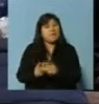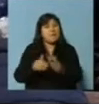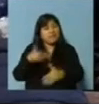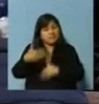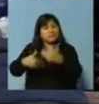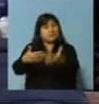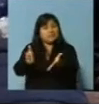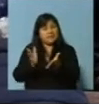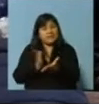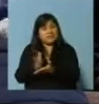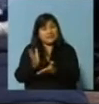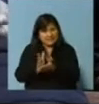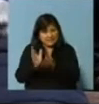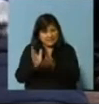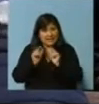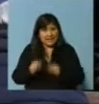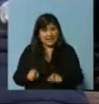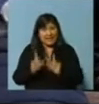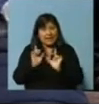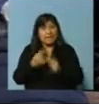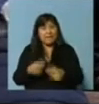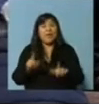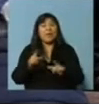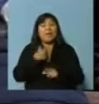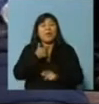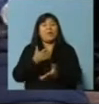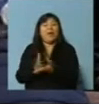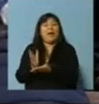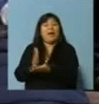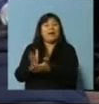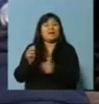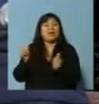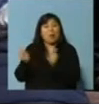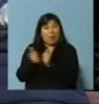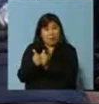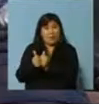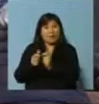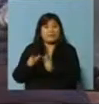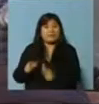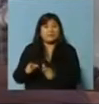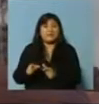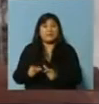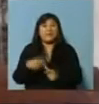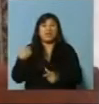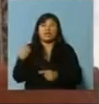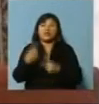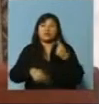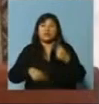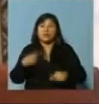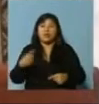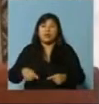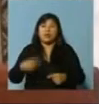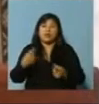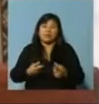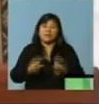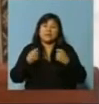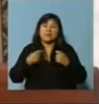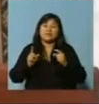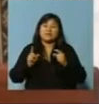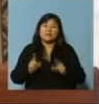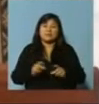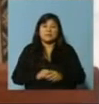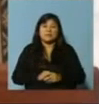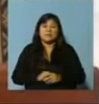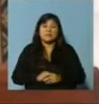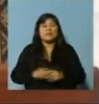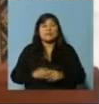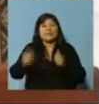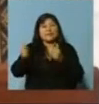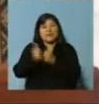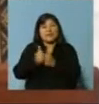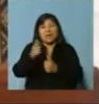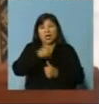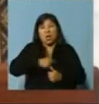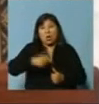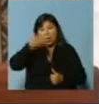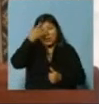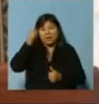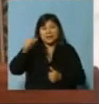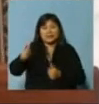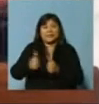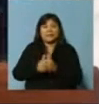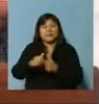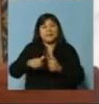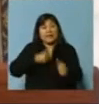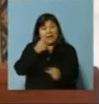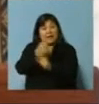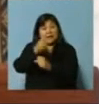que vamos a seguir acompañando en todo lo que se necesite, señor gobernador, hasta que termine mi gestión el